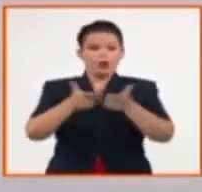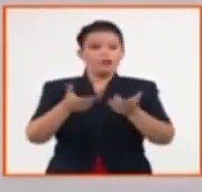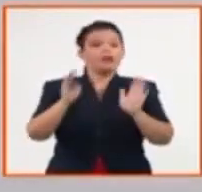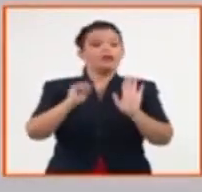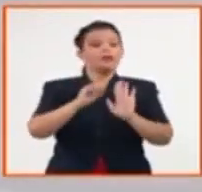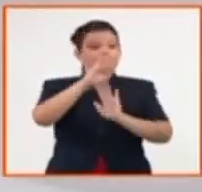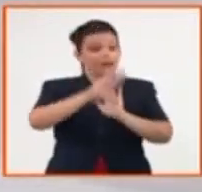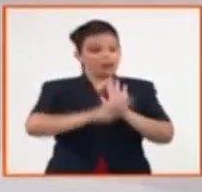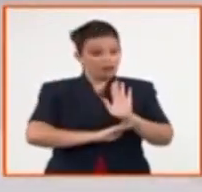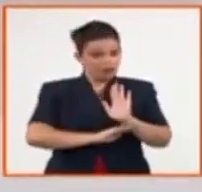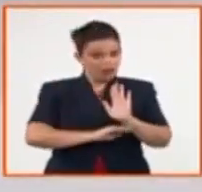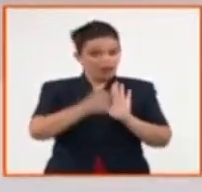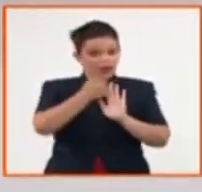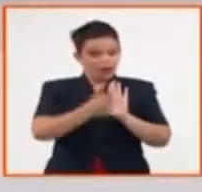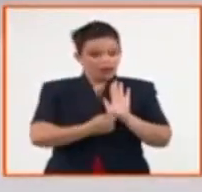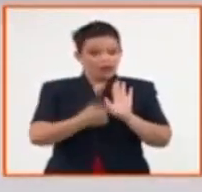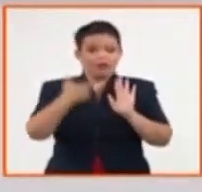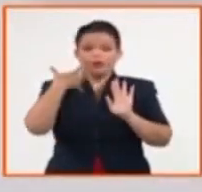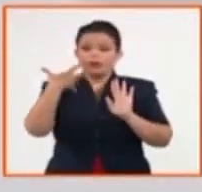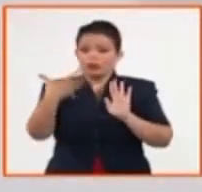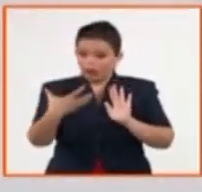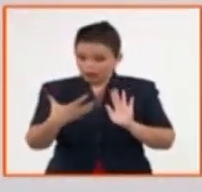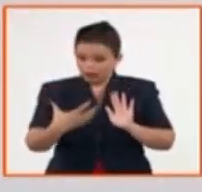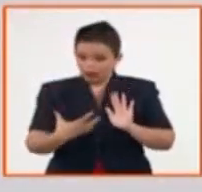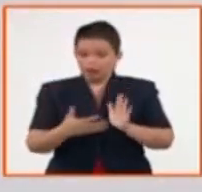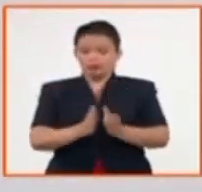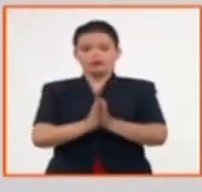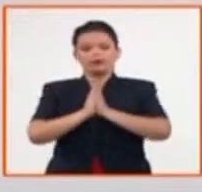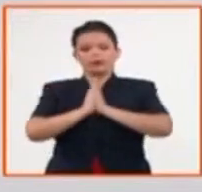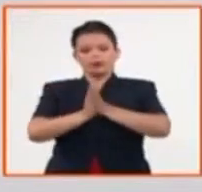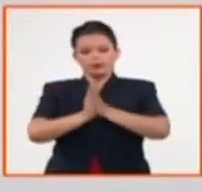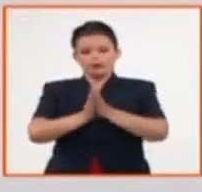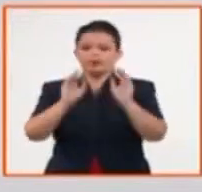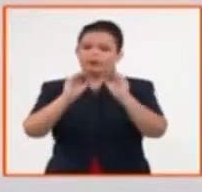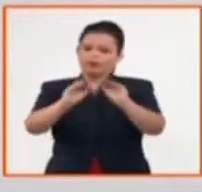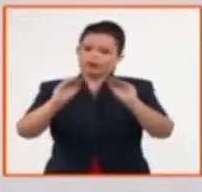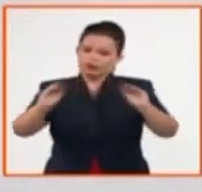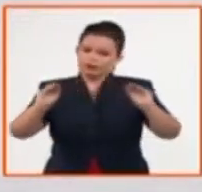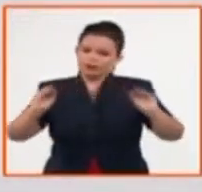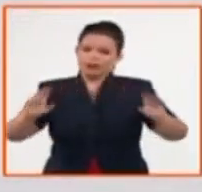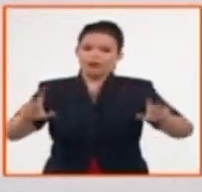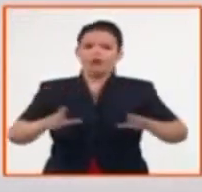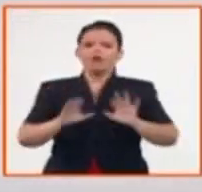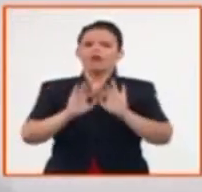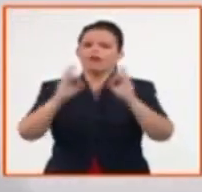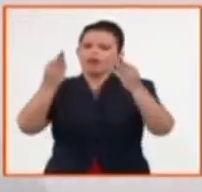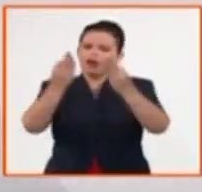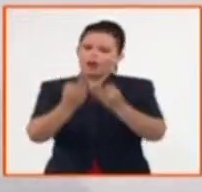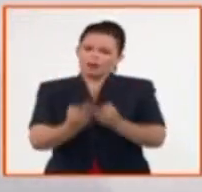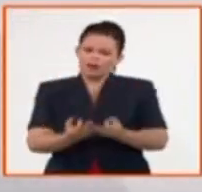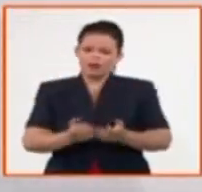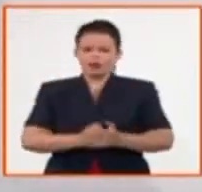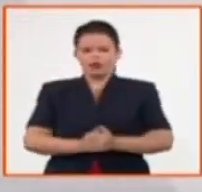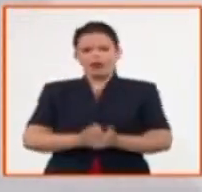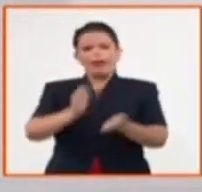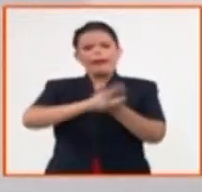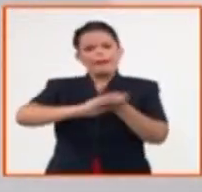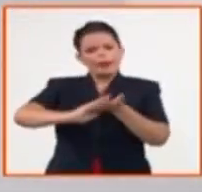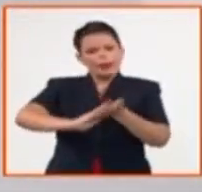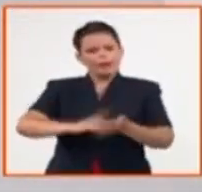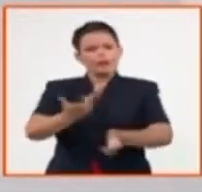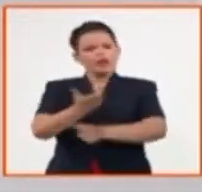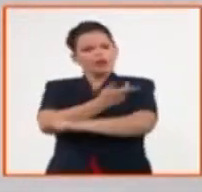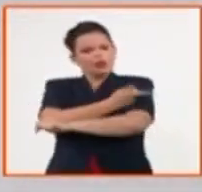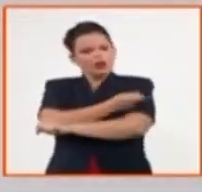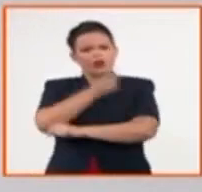tanto, nosotros los exhortamos a la familia cubana a que vacune sus hijos. Tenemos una vacuna 100% cubana, tenemos el